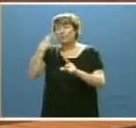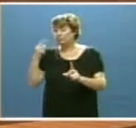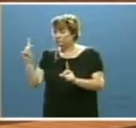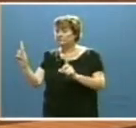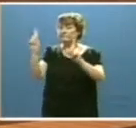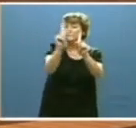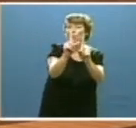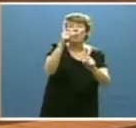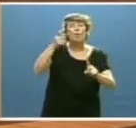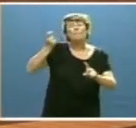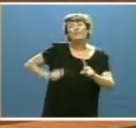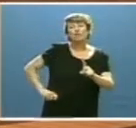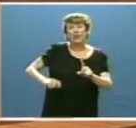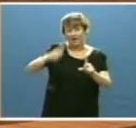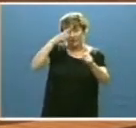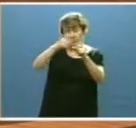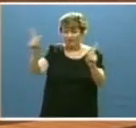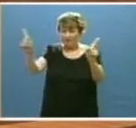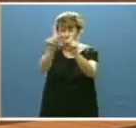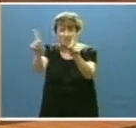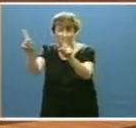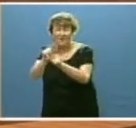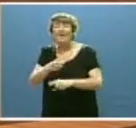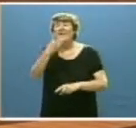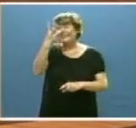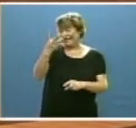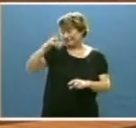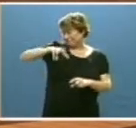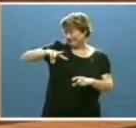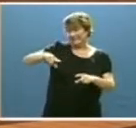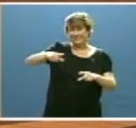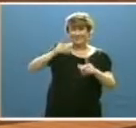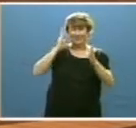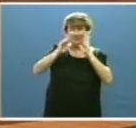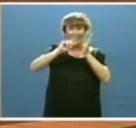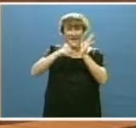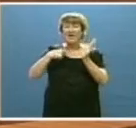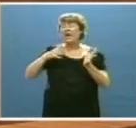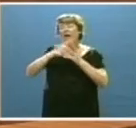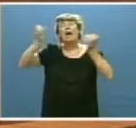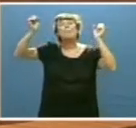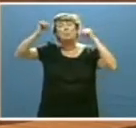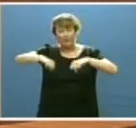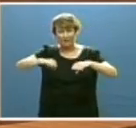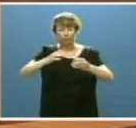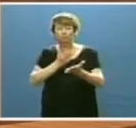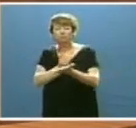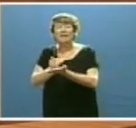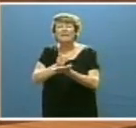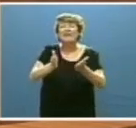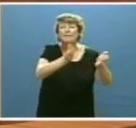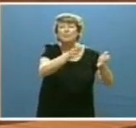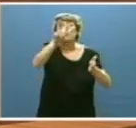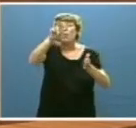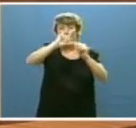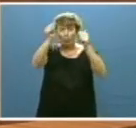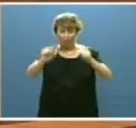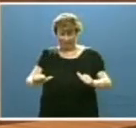referencia en los tres primeros meses de la legislatura aprobaremos las directrices de funcionamiento del nuevo